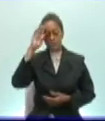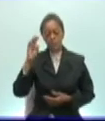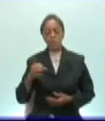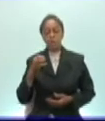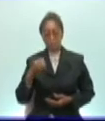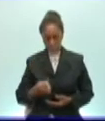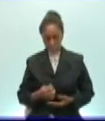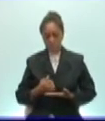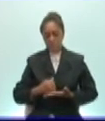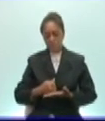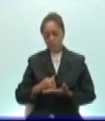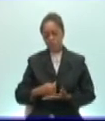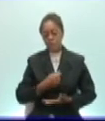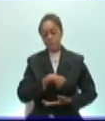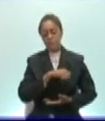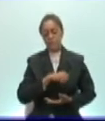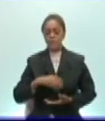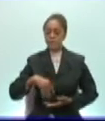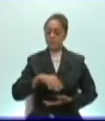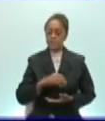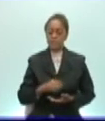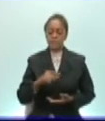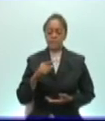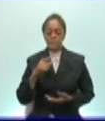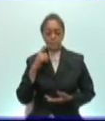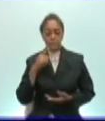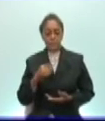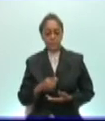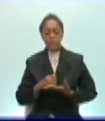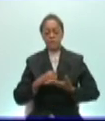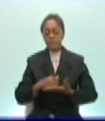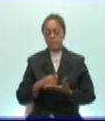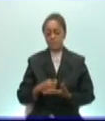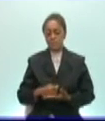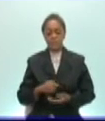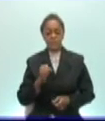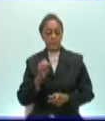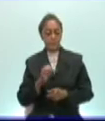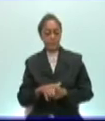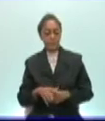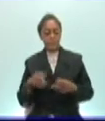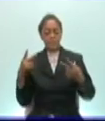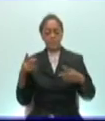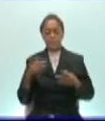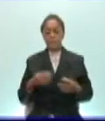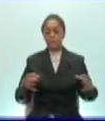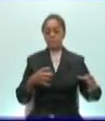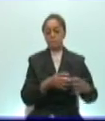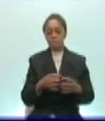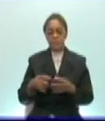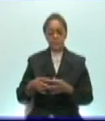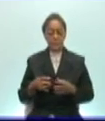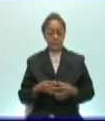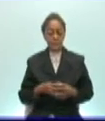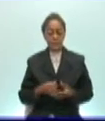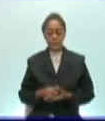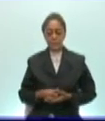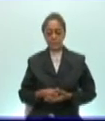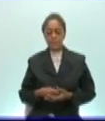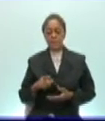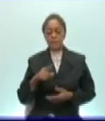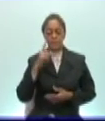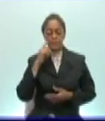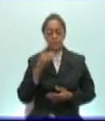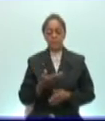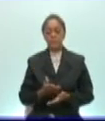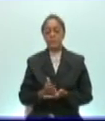España en todos los momentos. Y miren esto, apoyan en sus inicios la política de la reconcentración, aquella reconcentración que ya vimos en